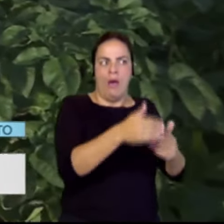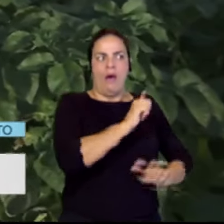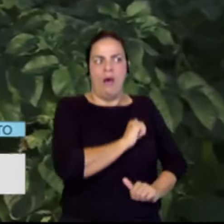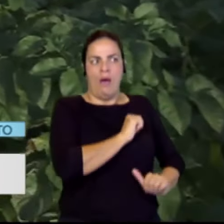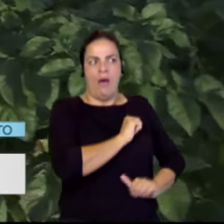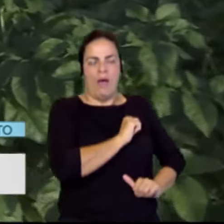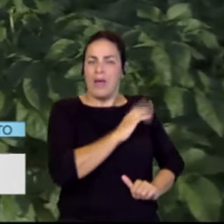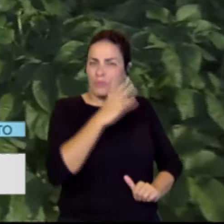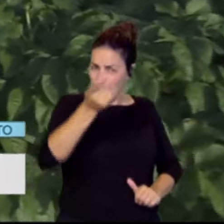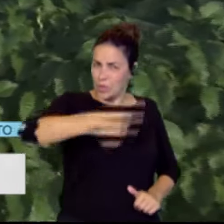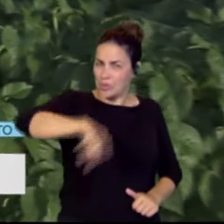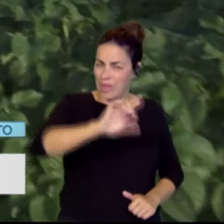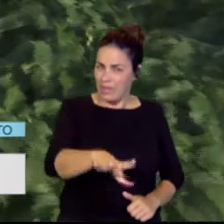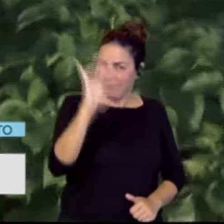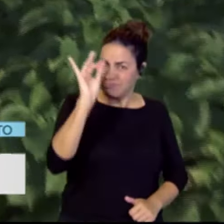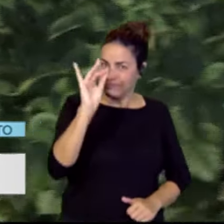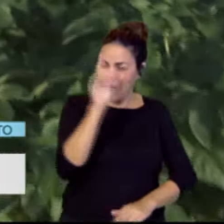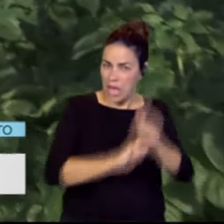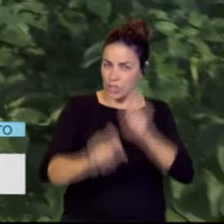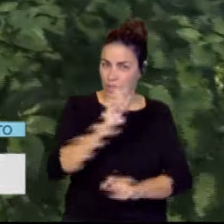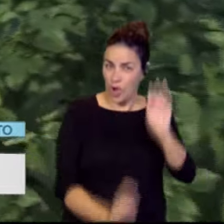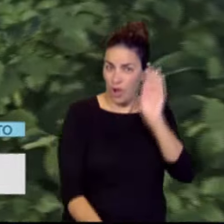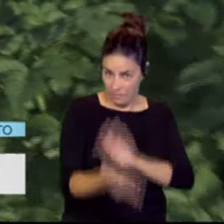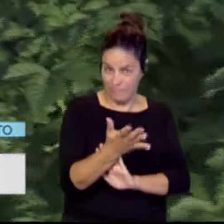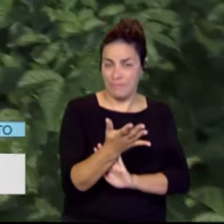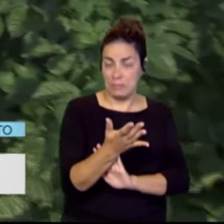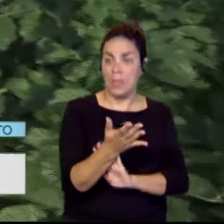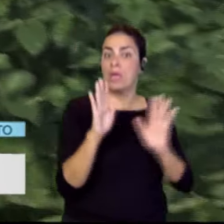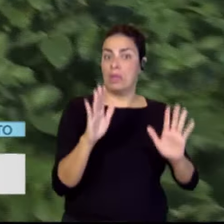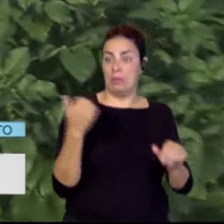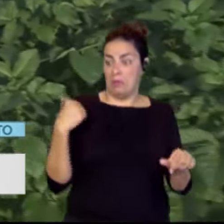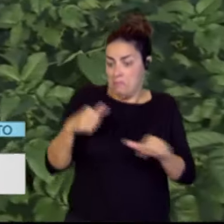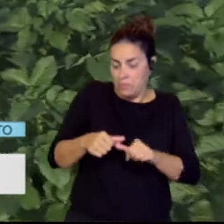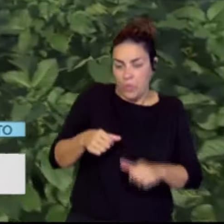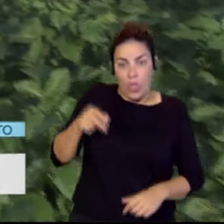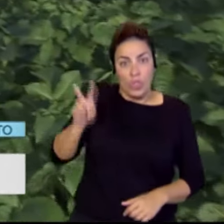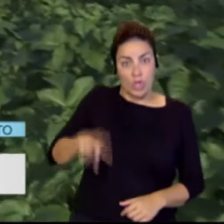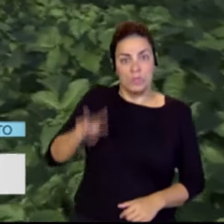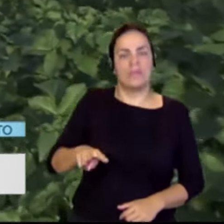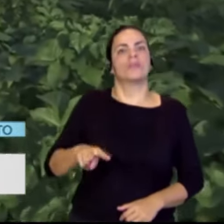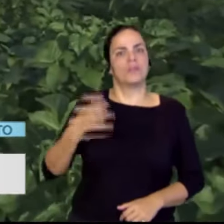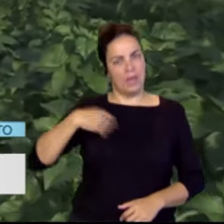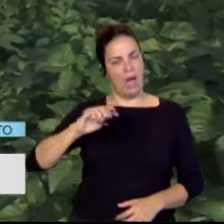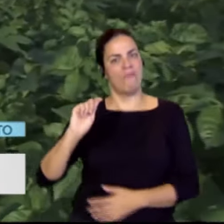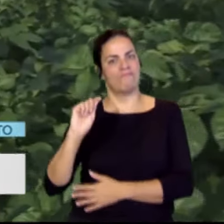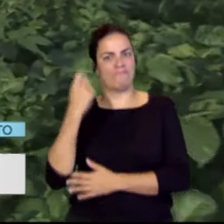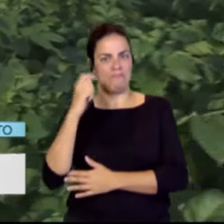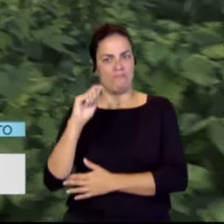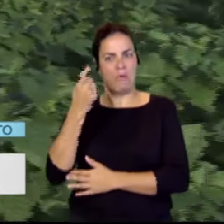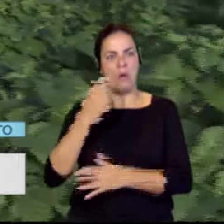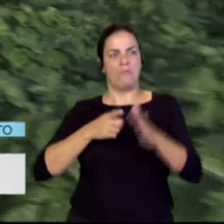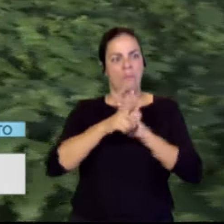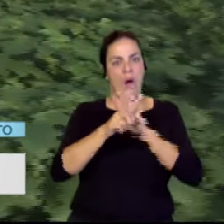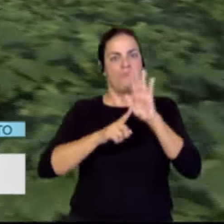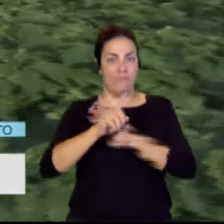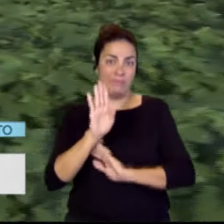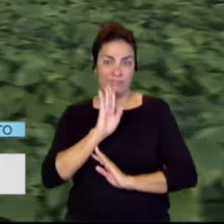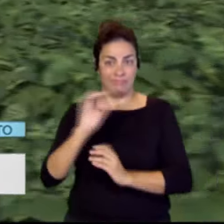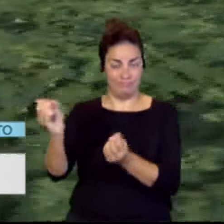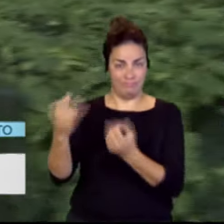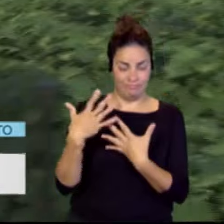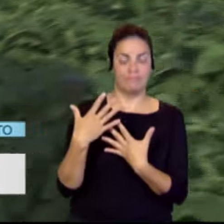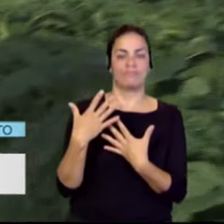tomaron la decisión de hacer esta nueva asociación y en tan solo dos meses ya han conseguido pues estos avances que nos estabas contando